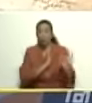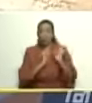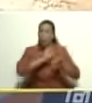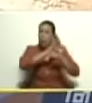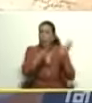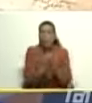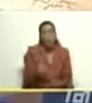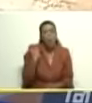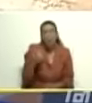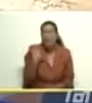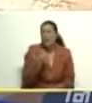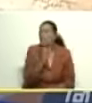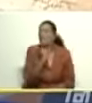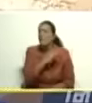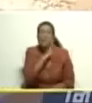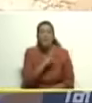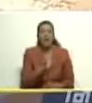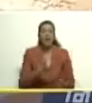coronavirus, cualquier otro